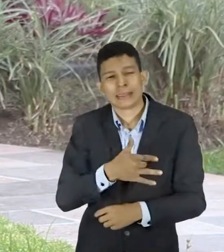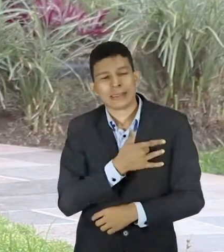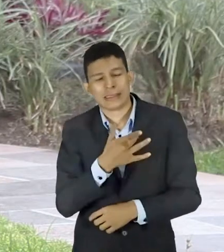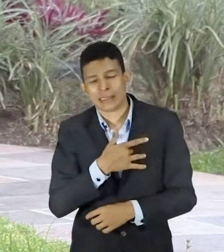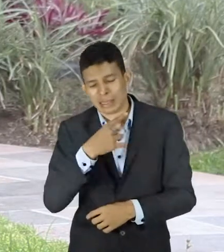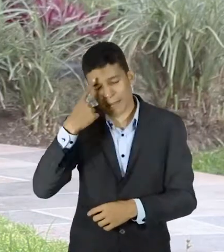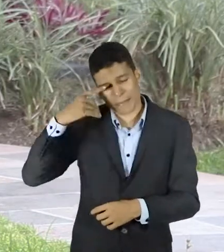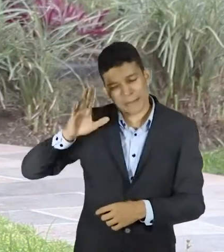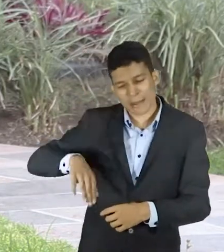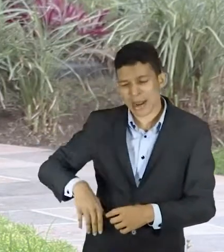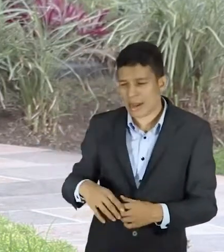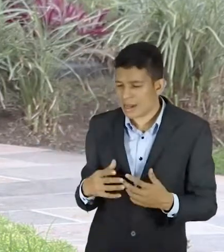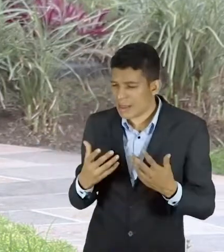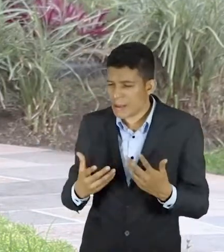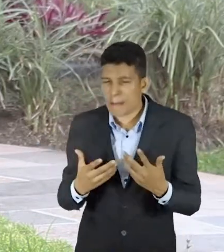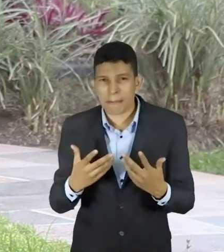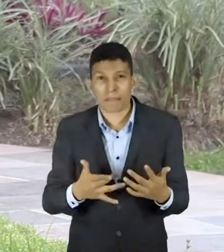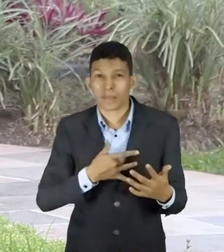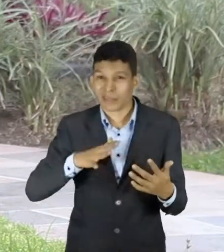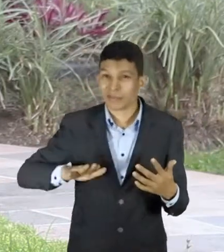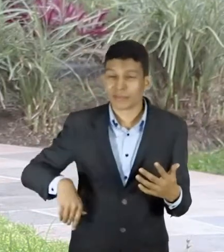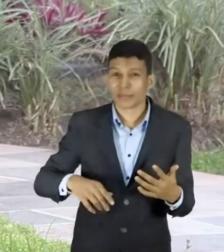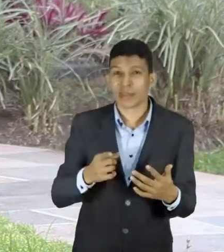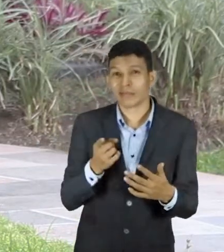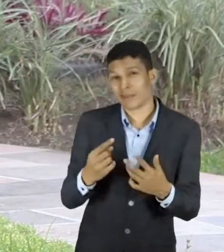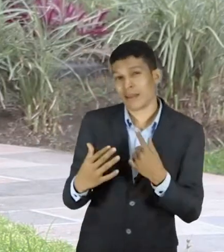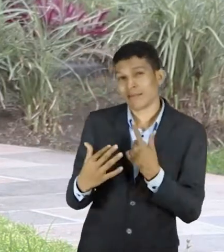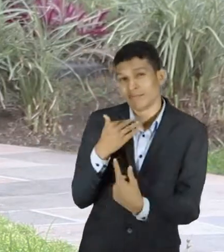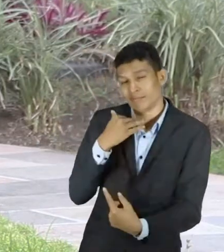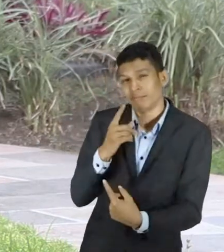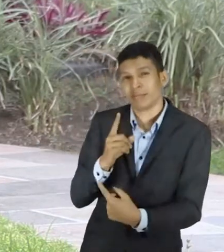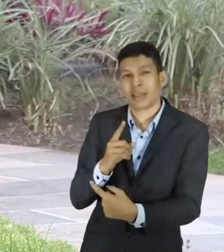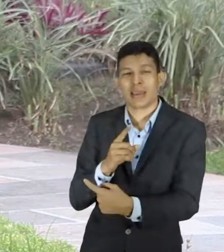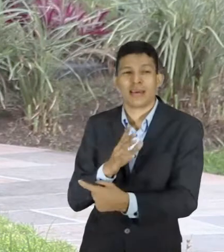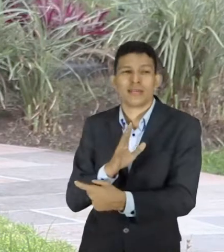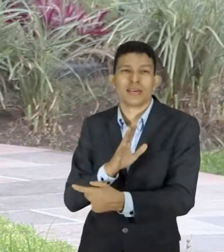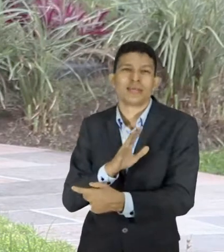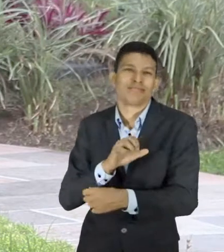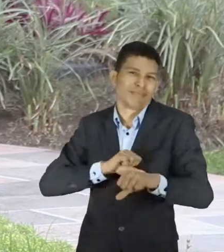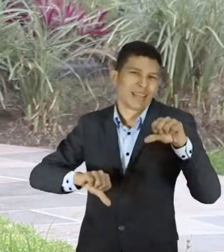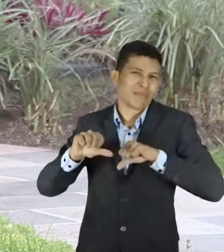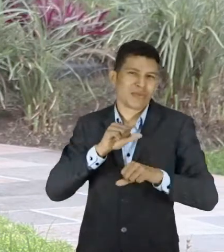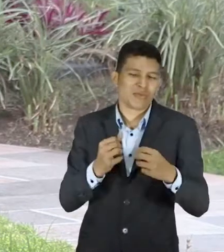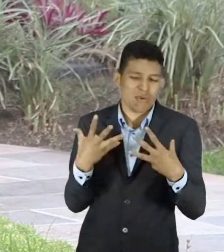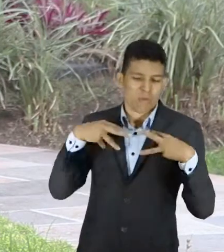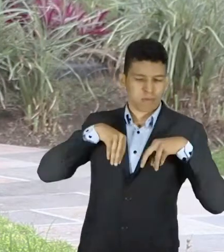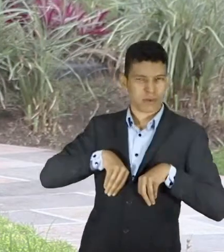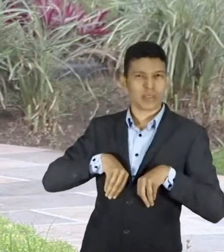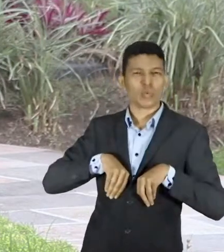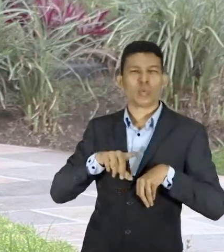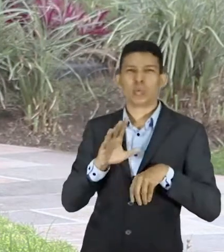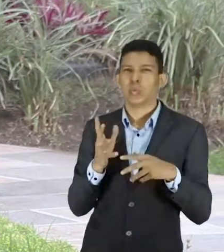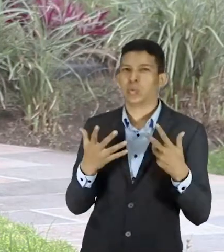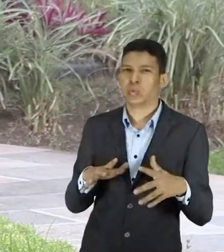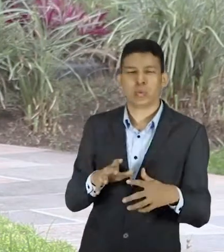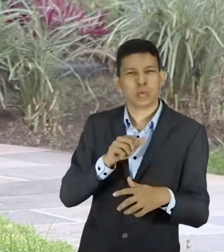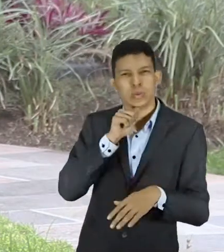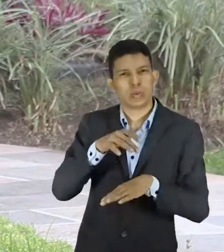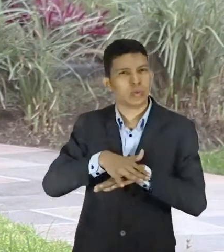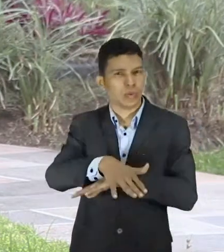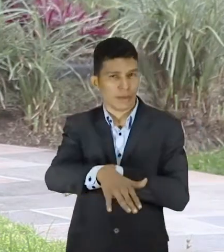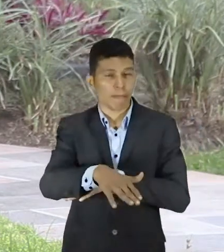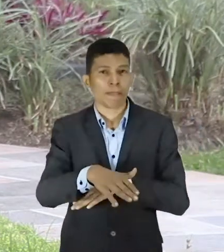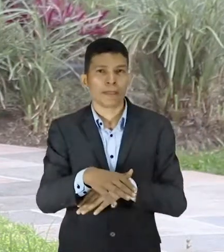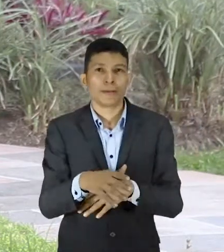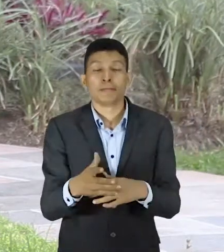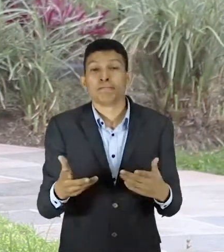sintiéndote mal, porque obviamente la quimio tiene algún efecto, De todos modos, tú